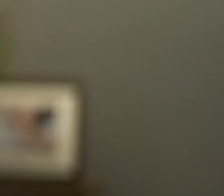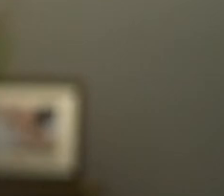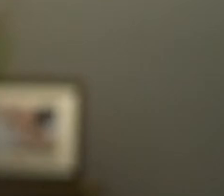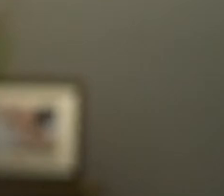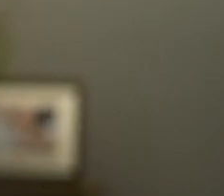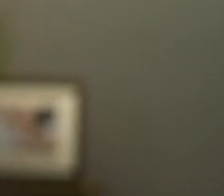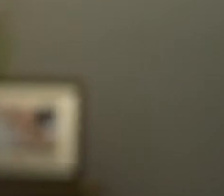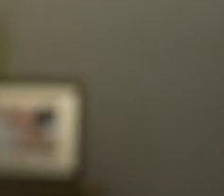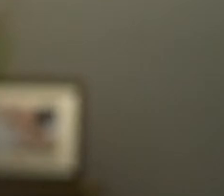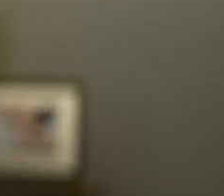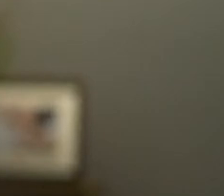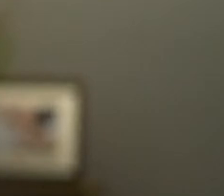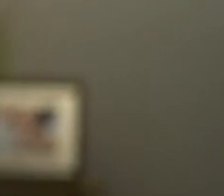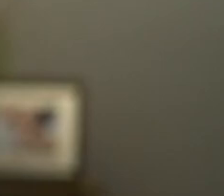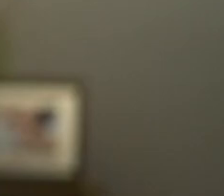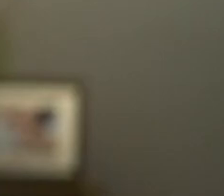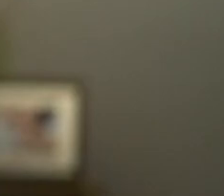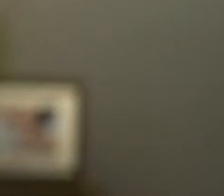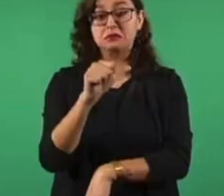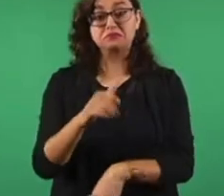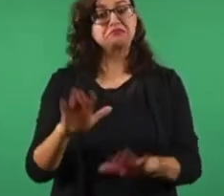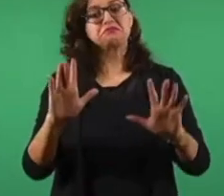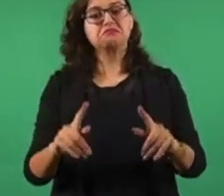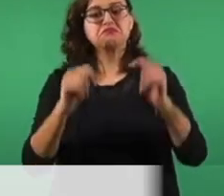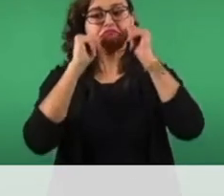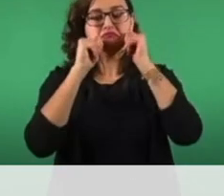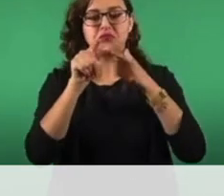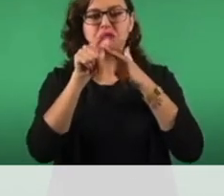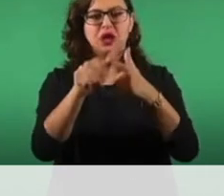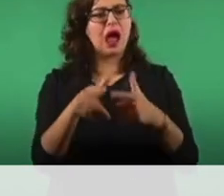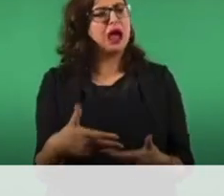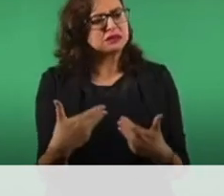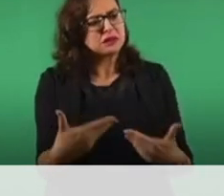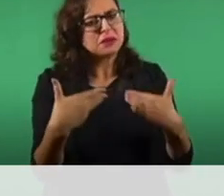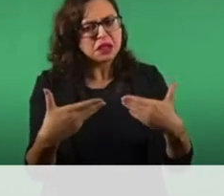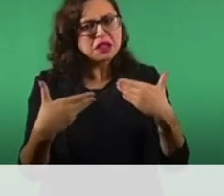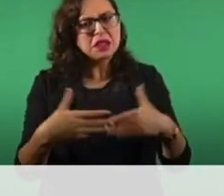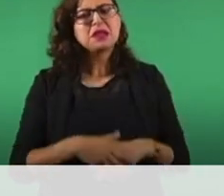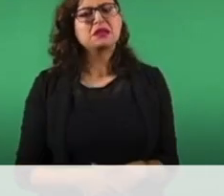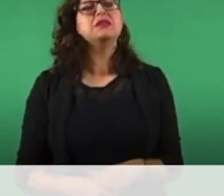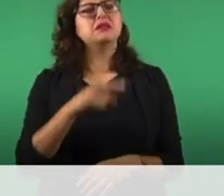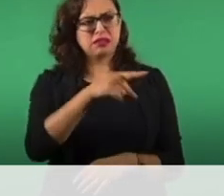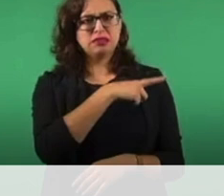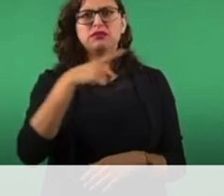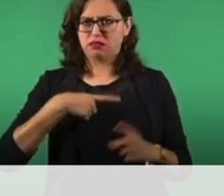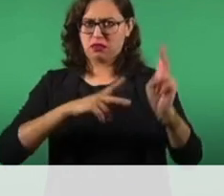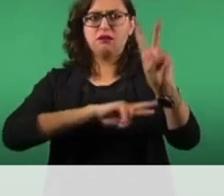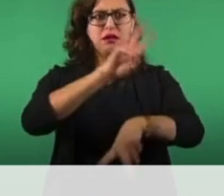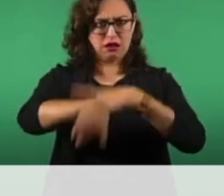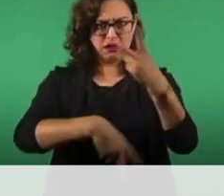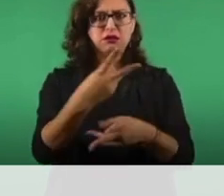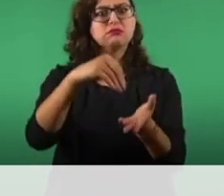López Obrador amablemente me propone, no me van a dejar salir. Eso es lo que tiene que hacer. Ir allá a declarar